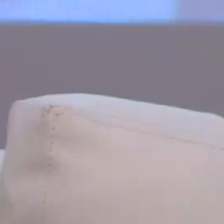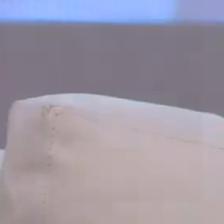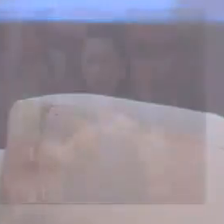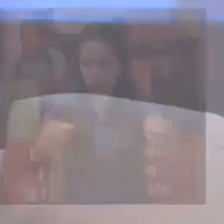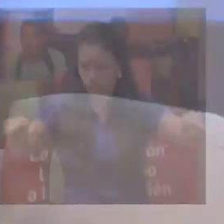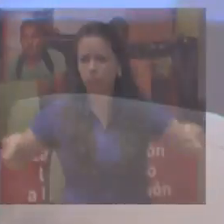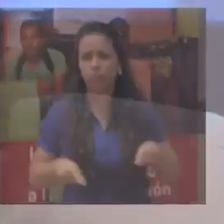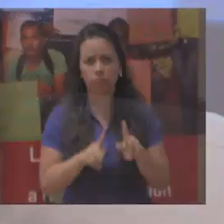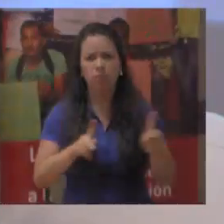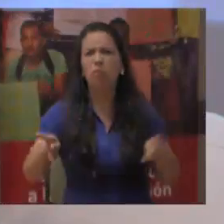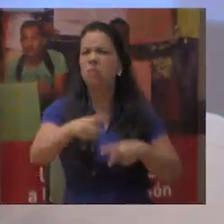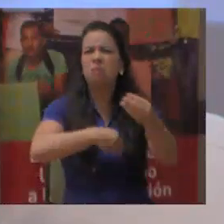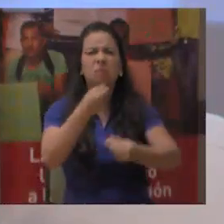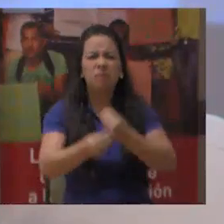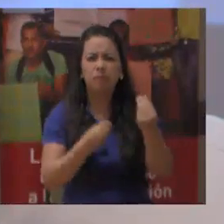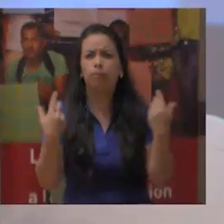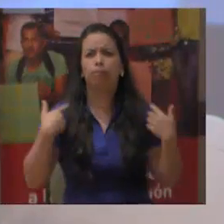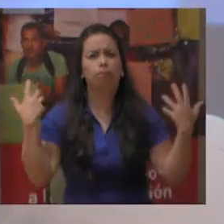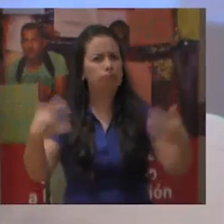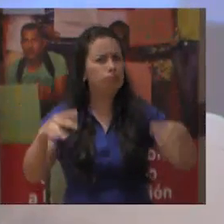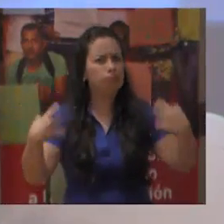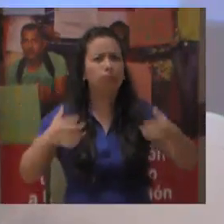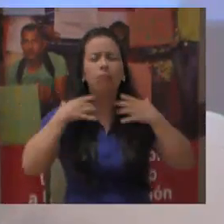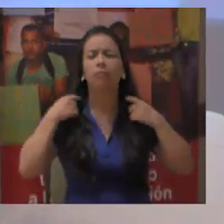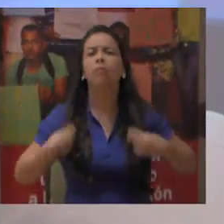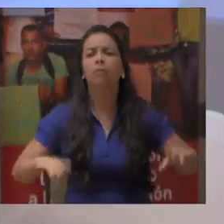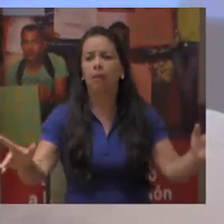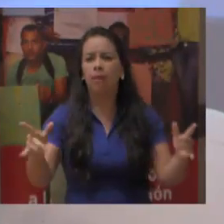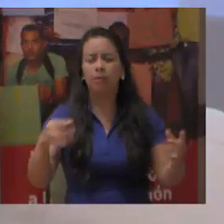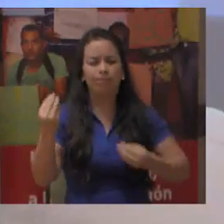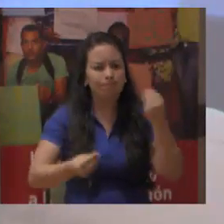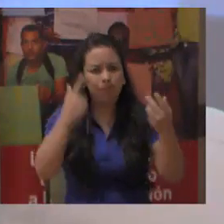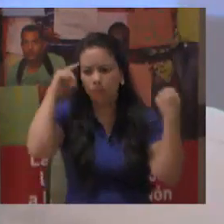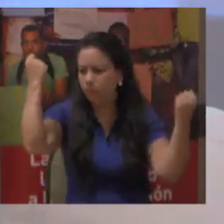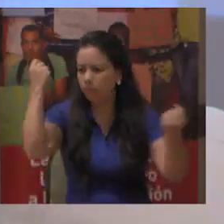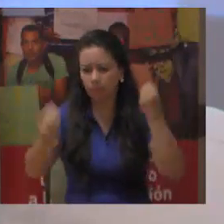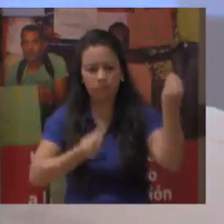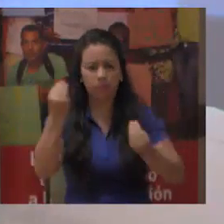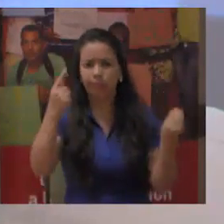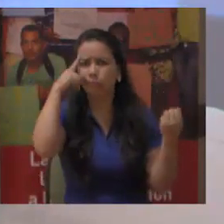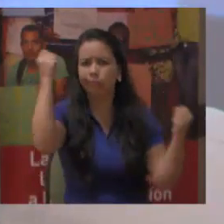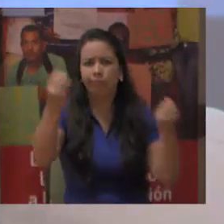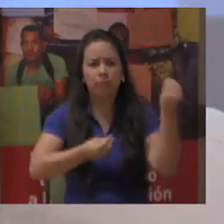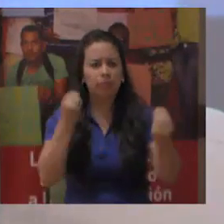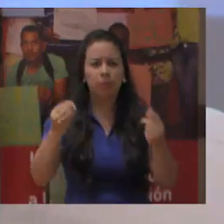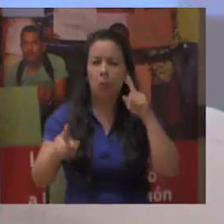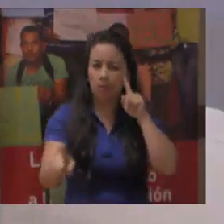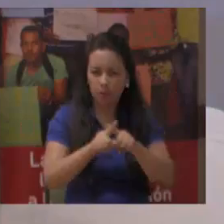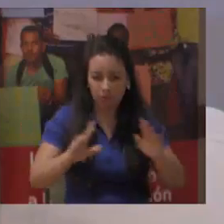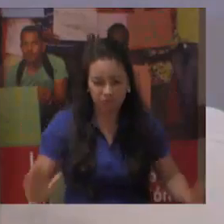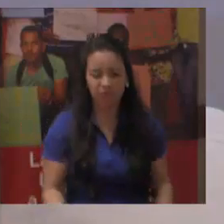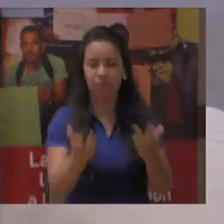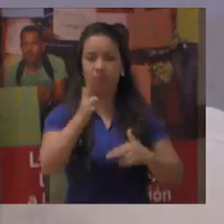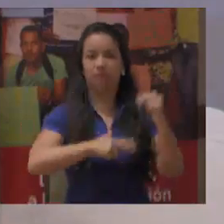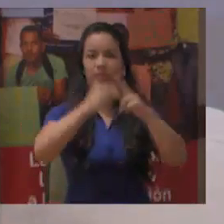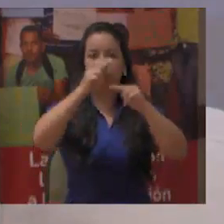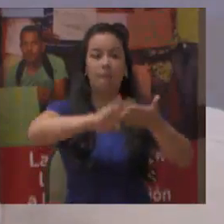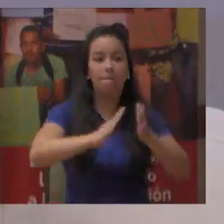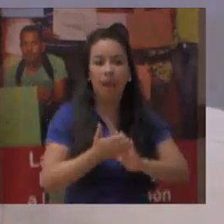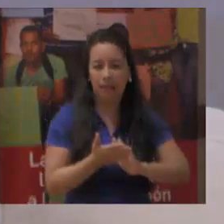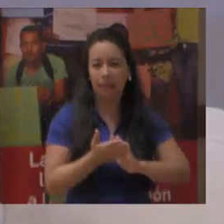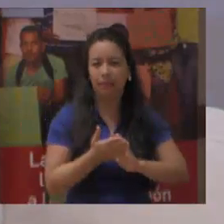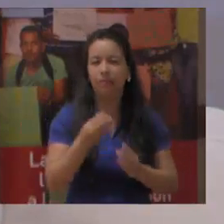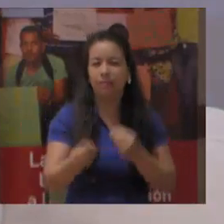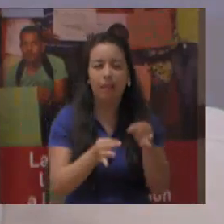civil decidió tomar cartas en el asunto y buscar construir paz en los municipios que han sido